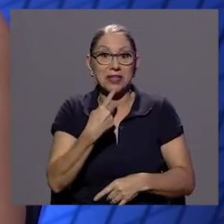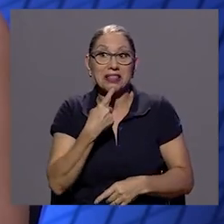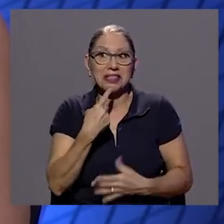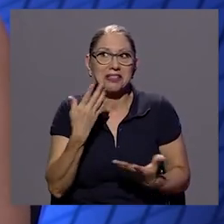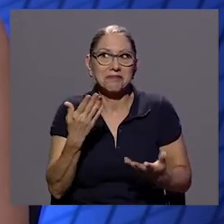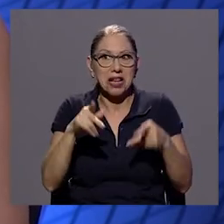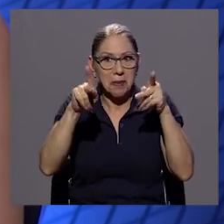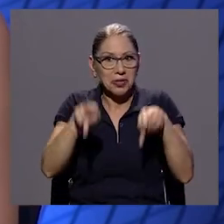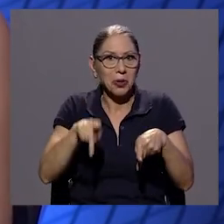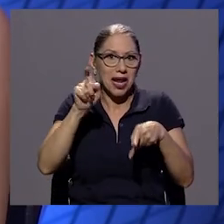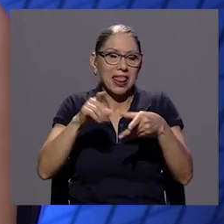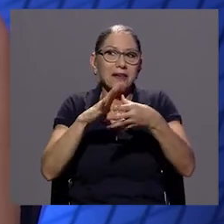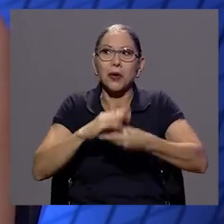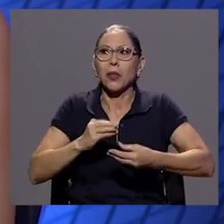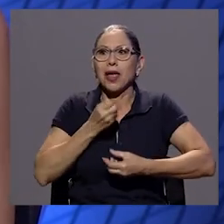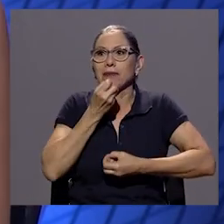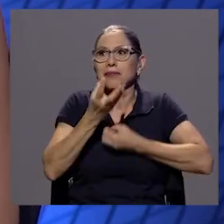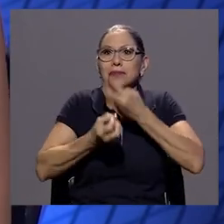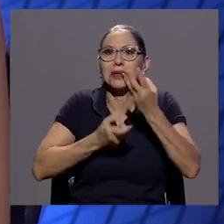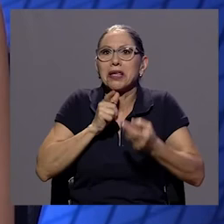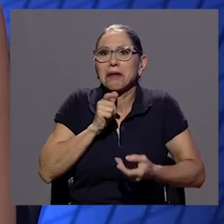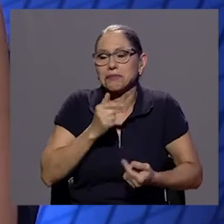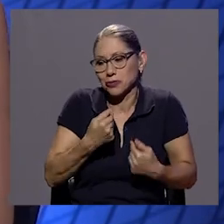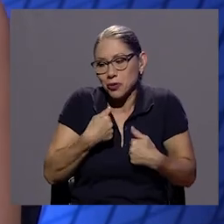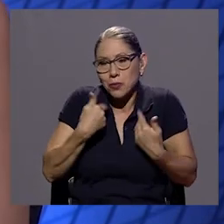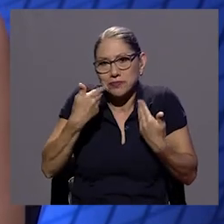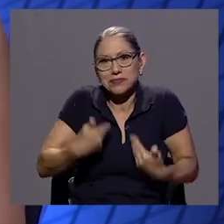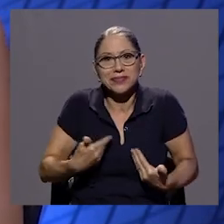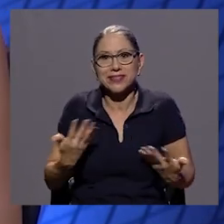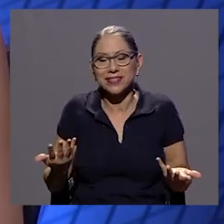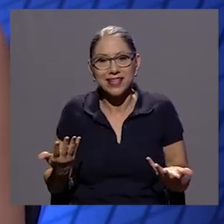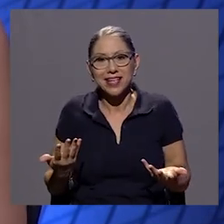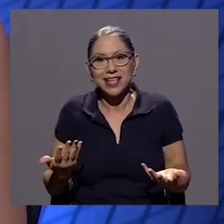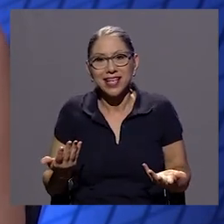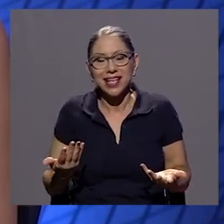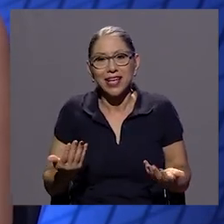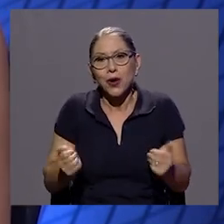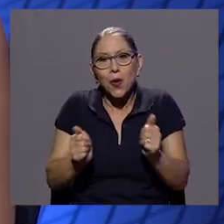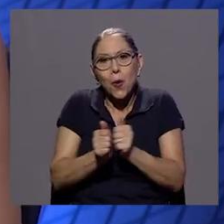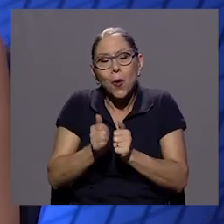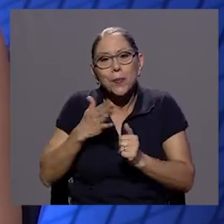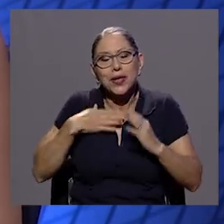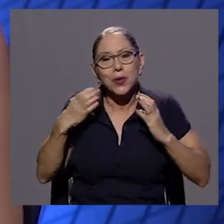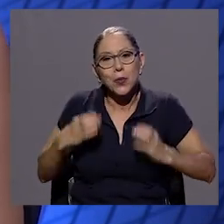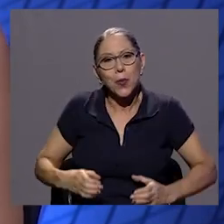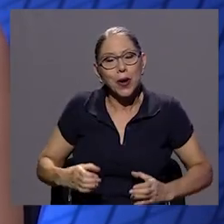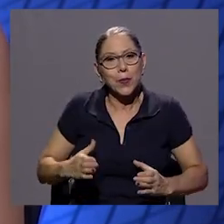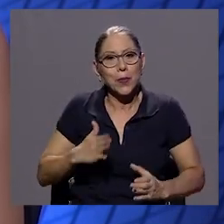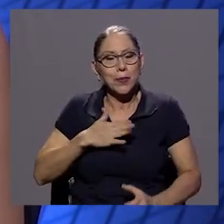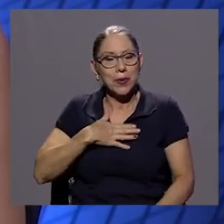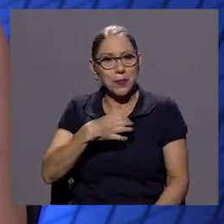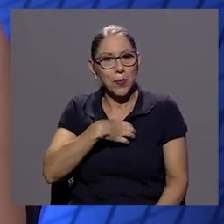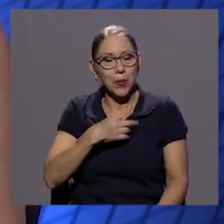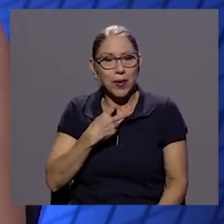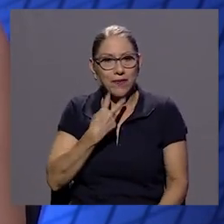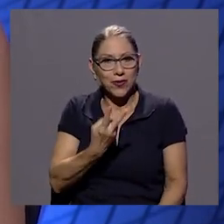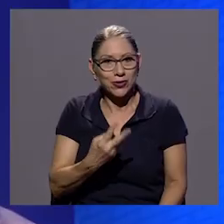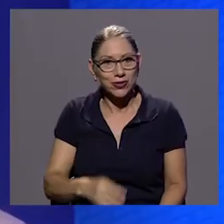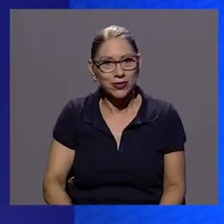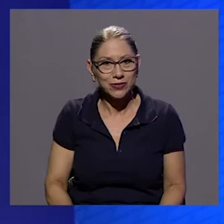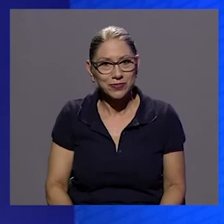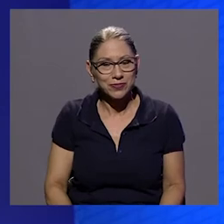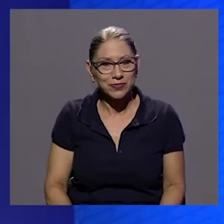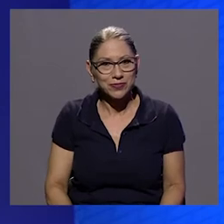que contar esta historia de pues tengo que ser yo literalmente con mi cuerpo y mi propia voz y bueno